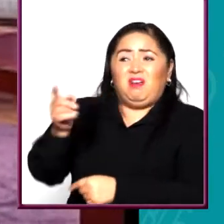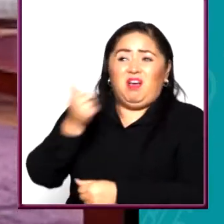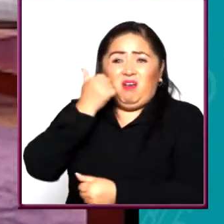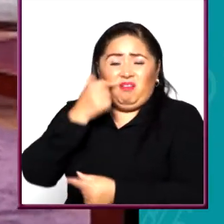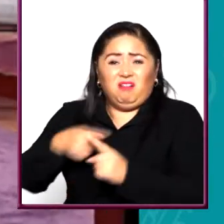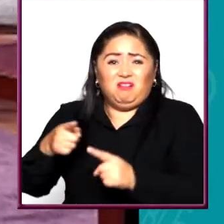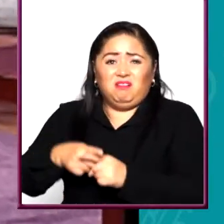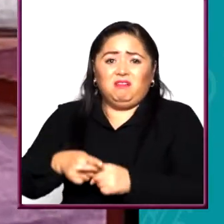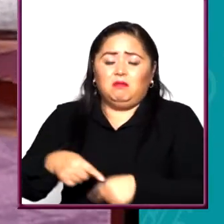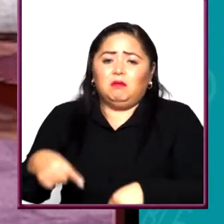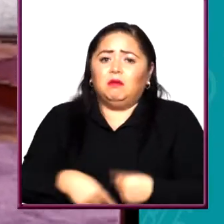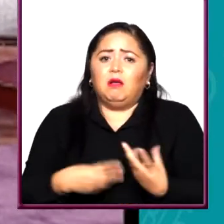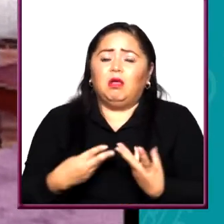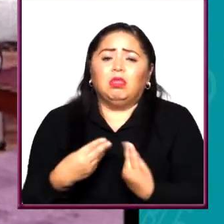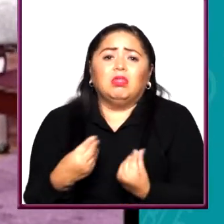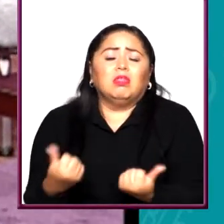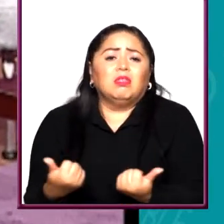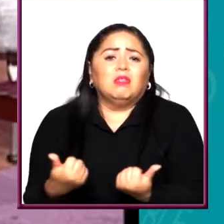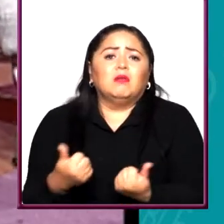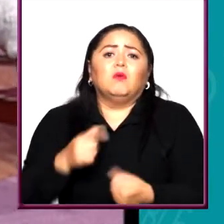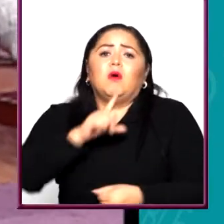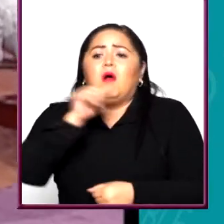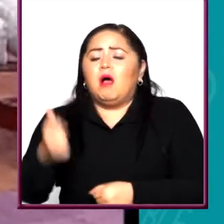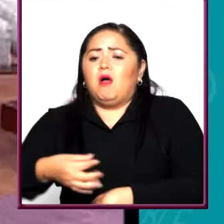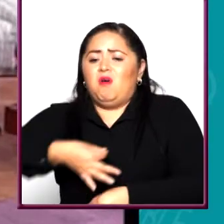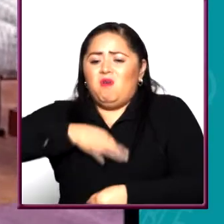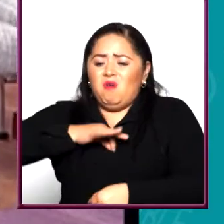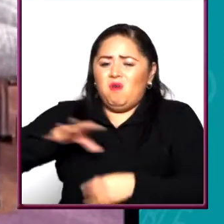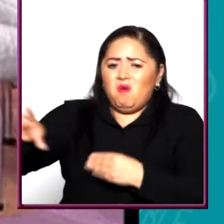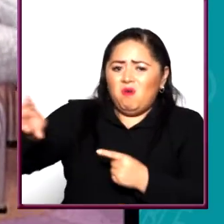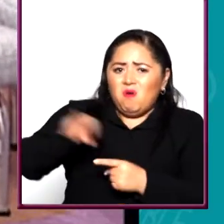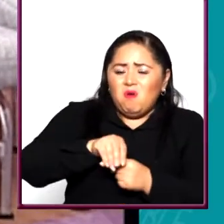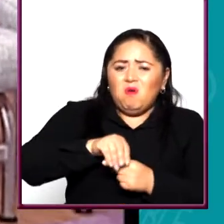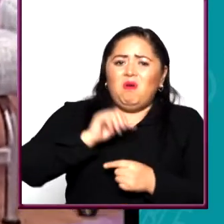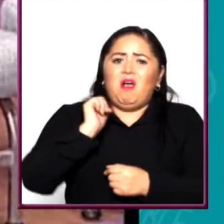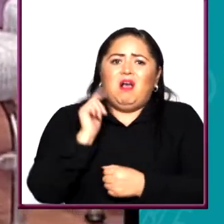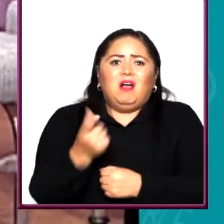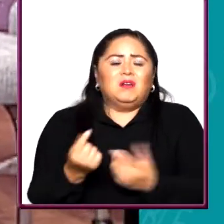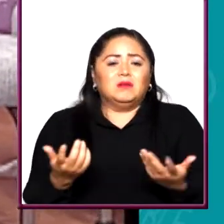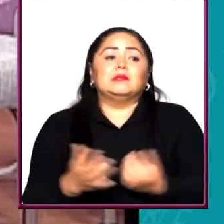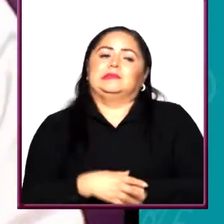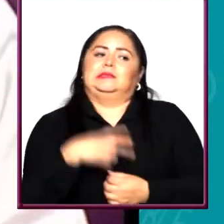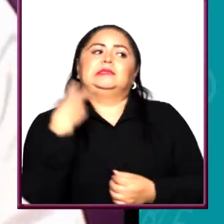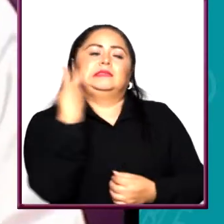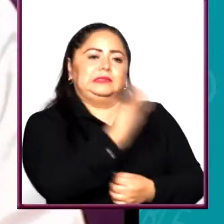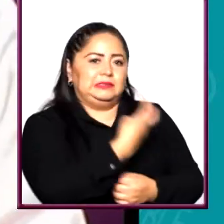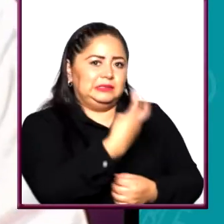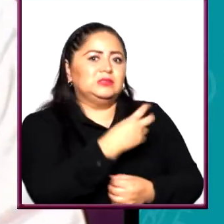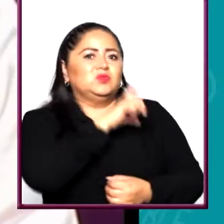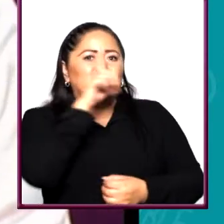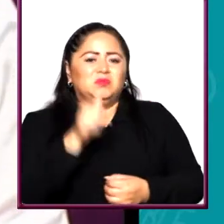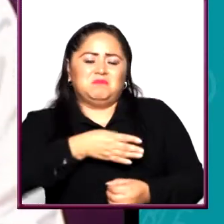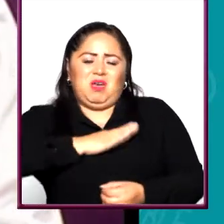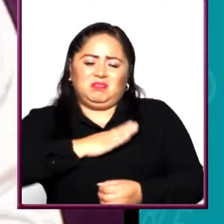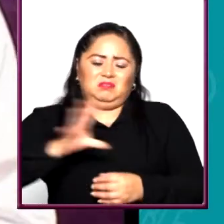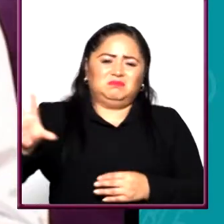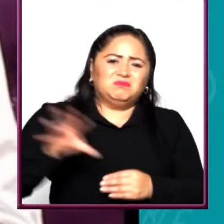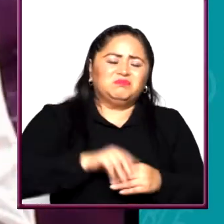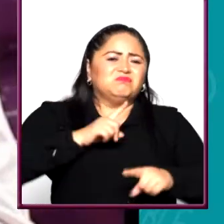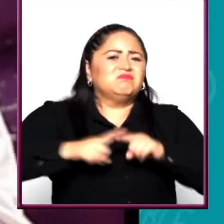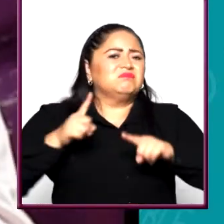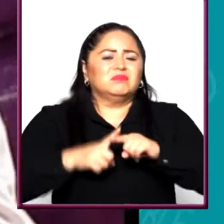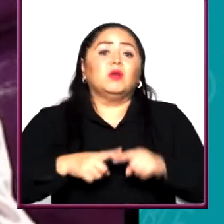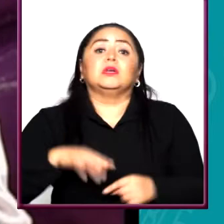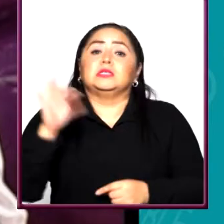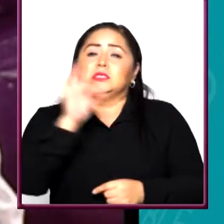duchas, acabas con los buenos, dejándote expuesta a hongos y bacterias. Sí, dejándote expuesta a bacterias